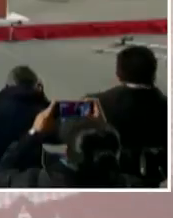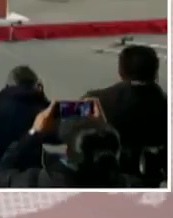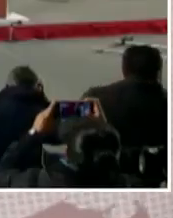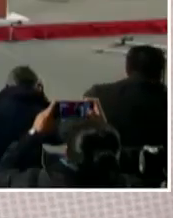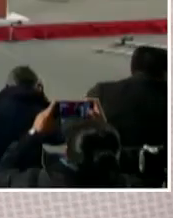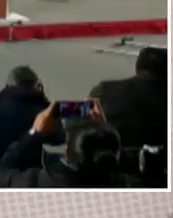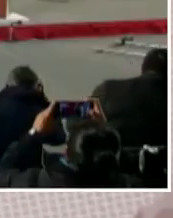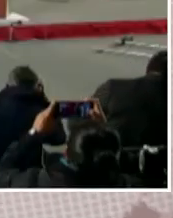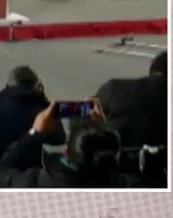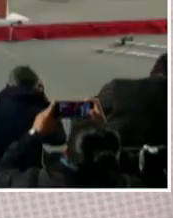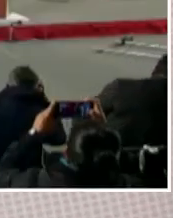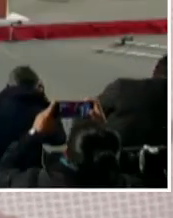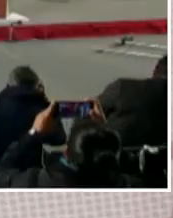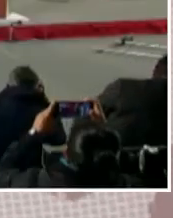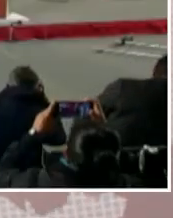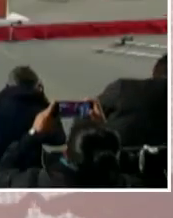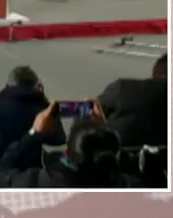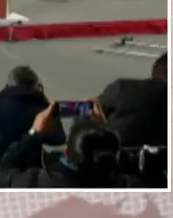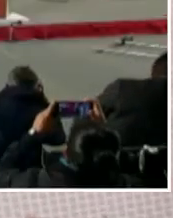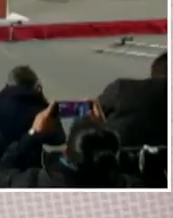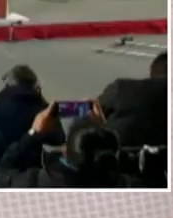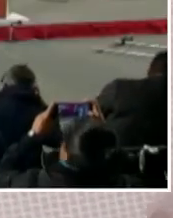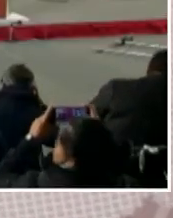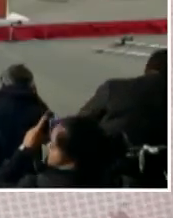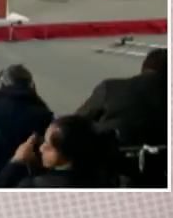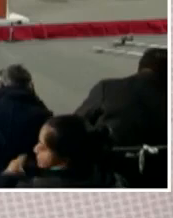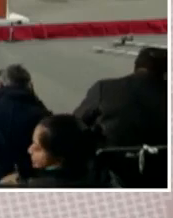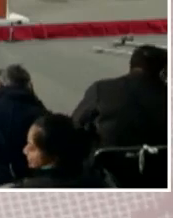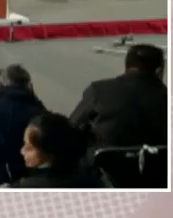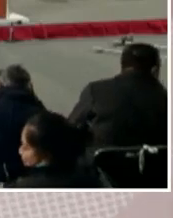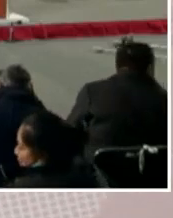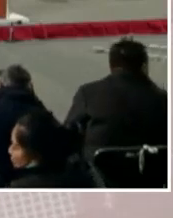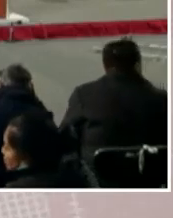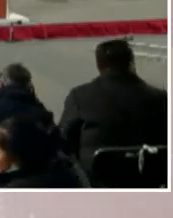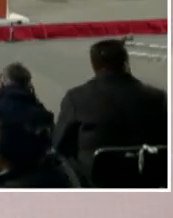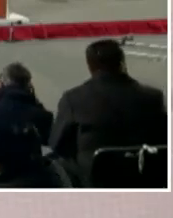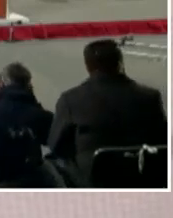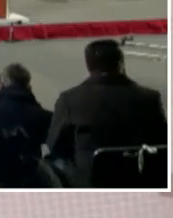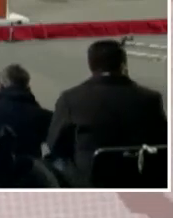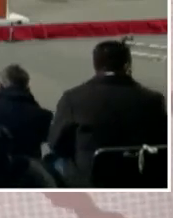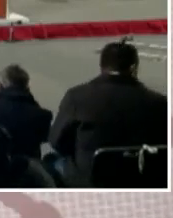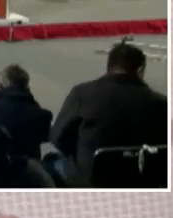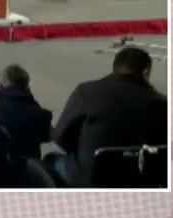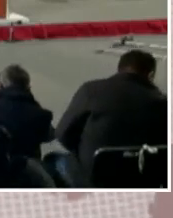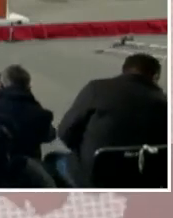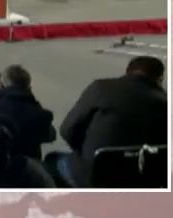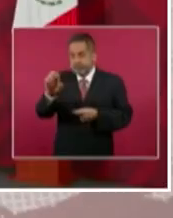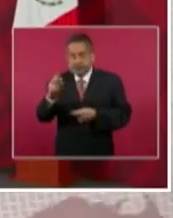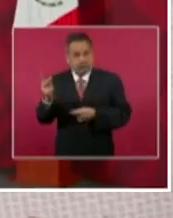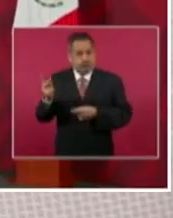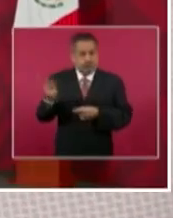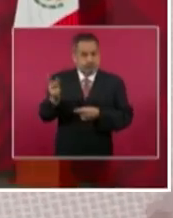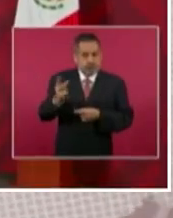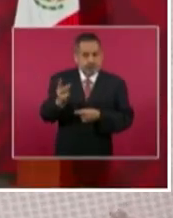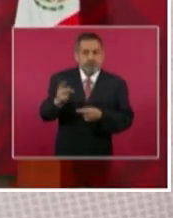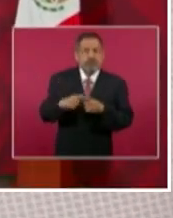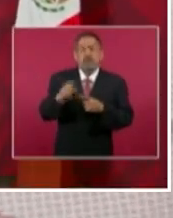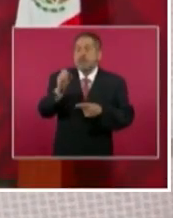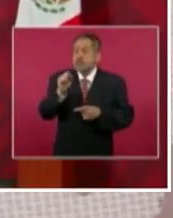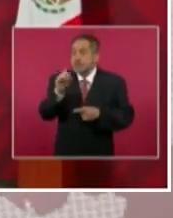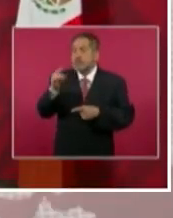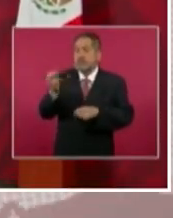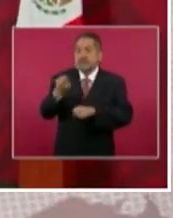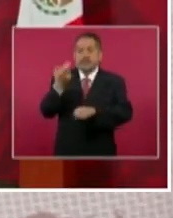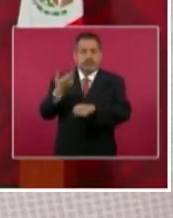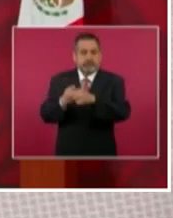Siempre fue un ejercicio para tener felices seguidores y tenernos a nosotros hablando de él. Sí.